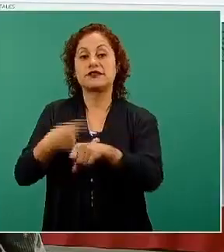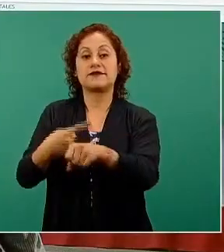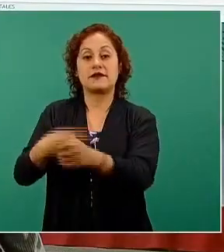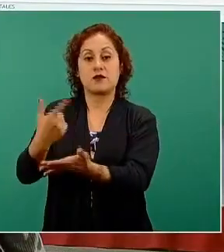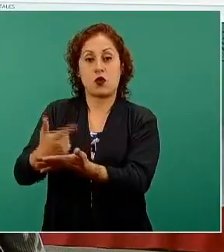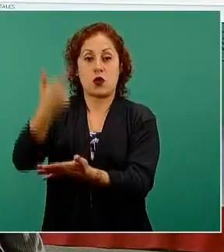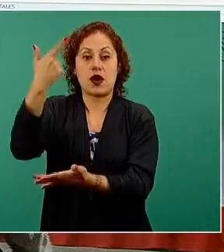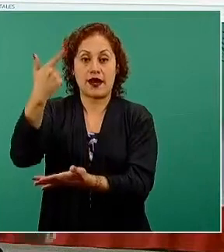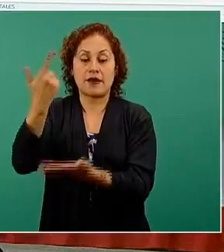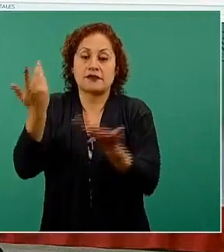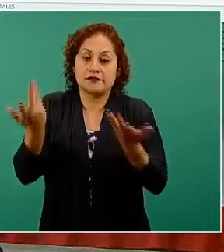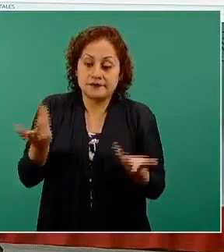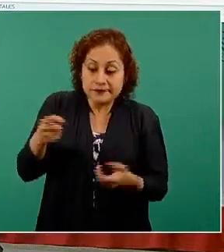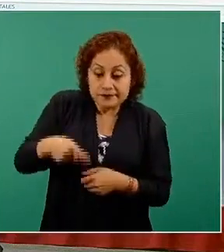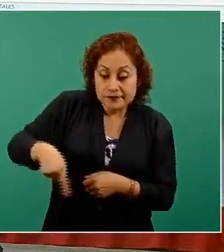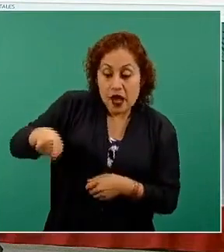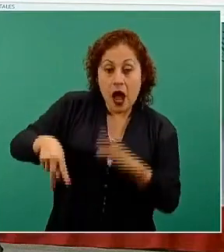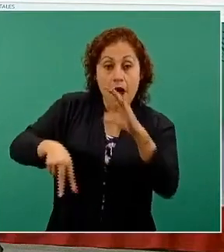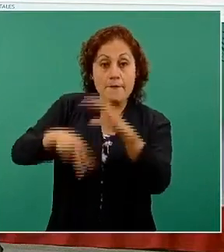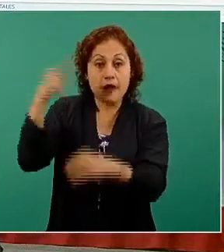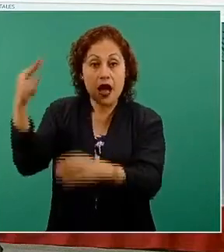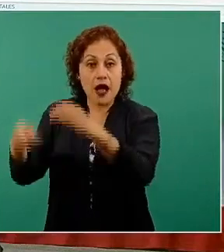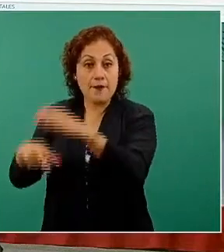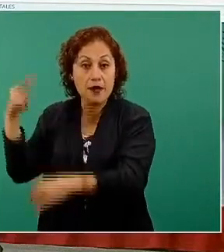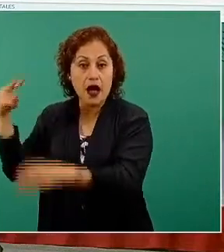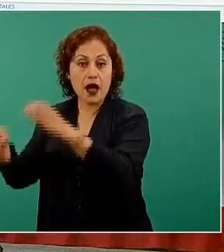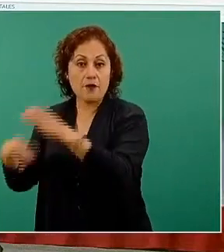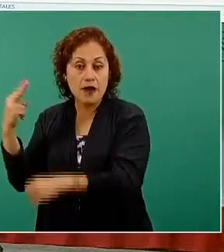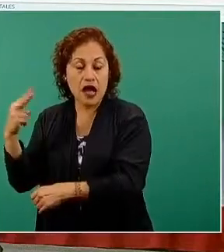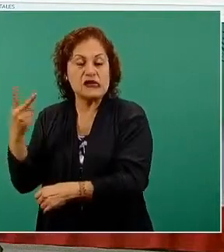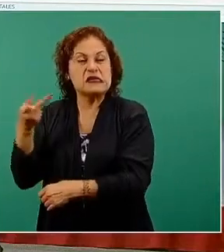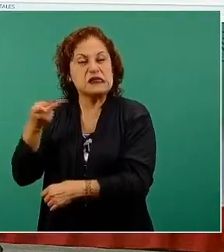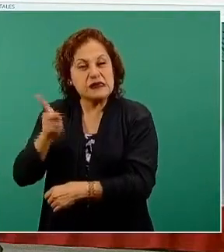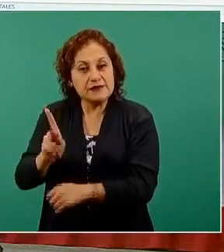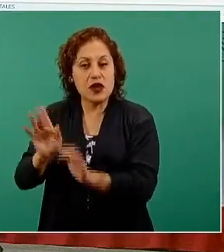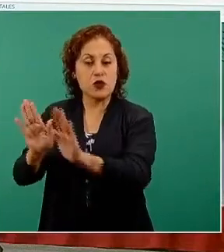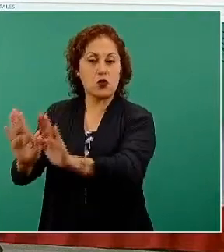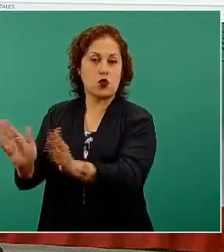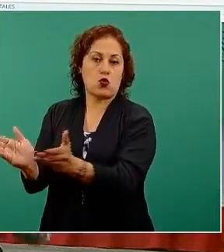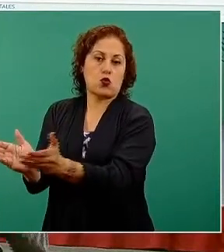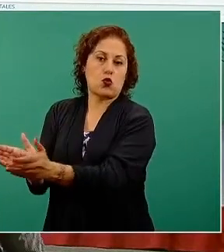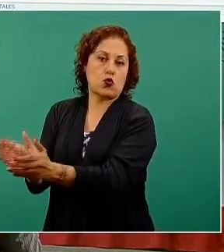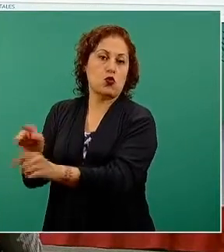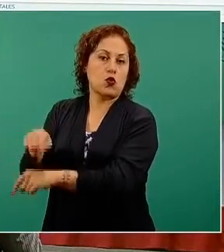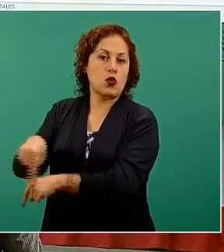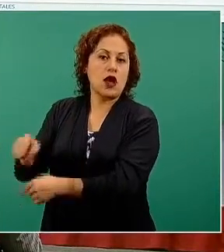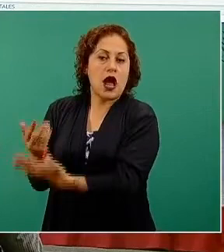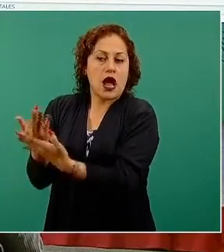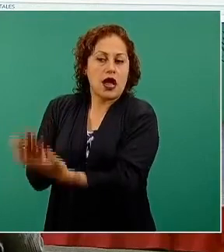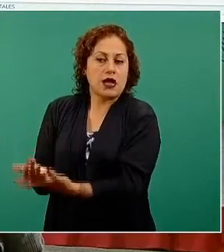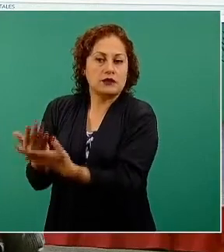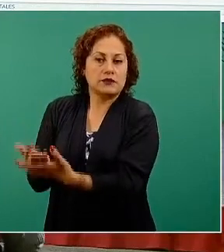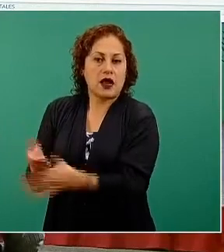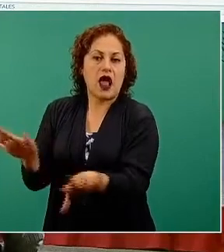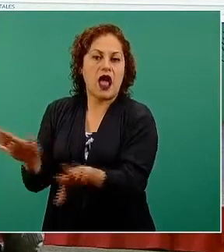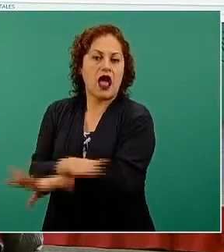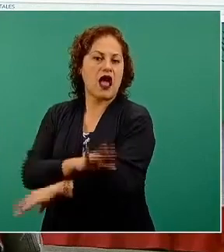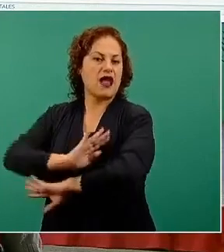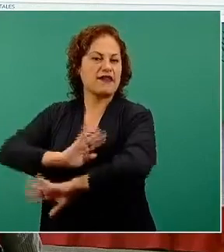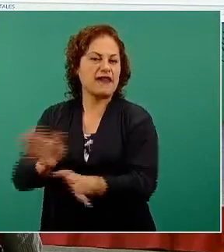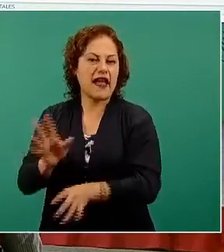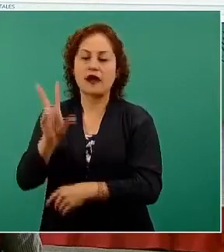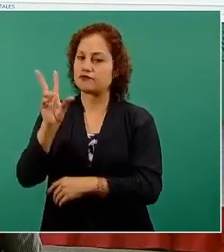es mantener camas de pacientes críticos disponibles para no COVID. Es importante cada vez que se empieza